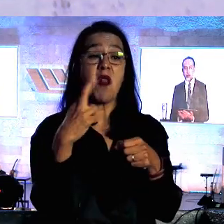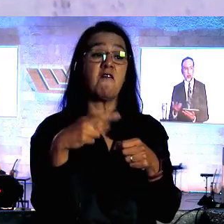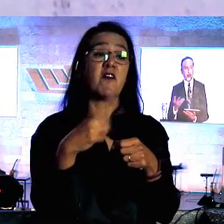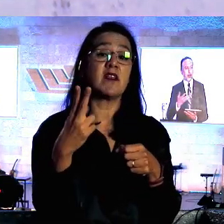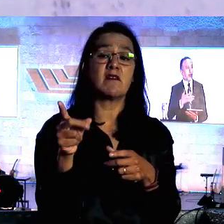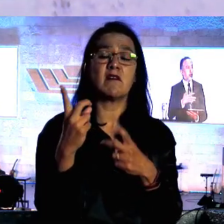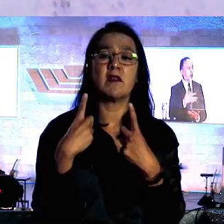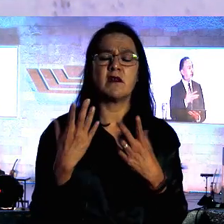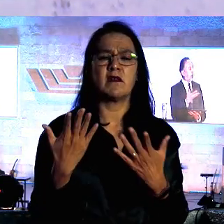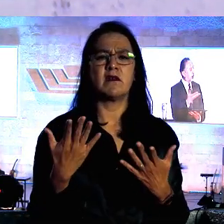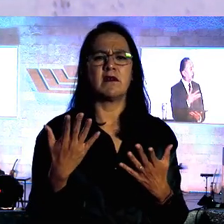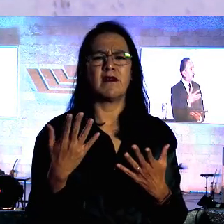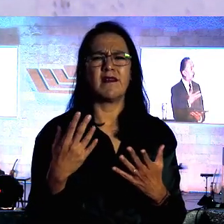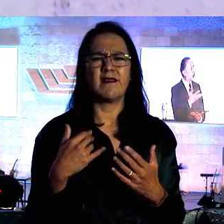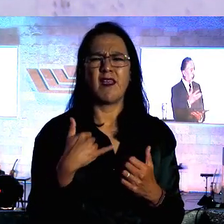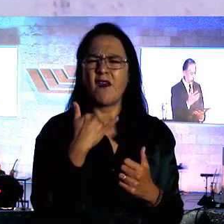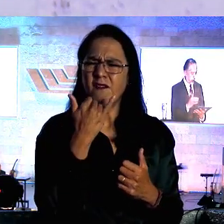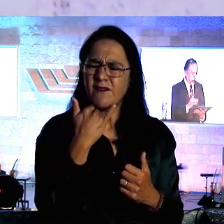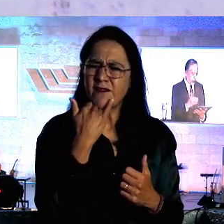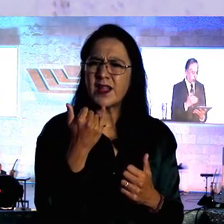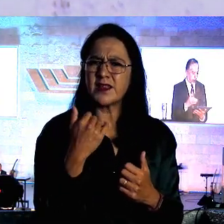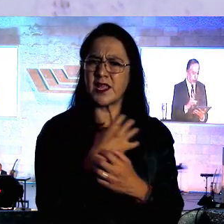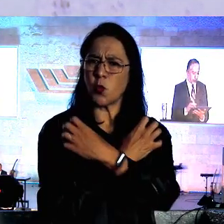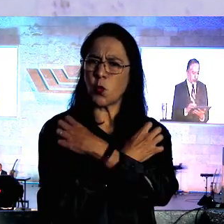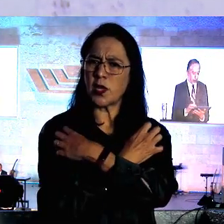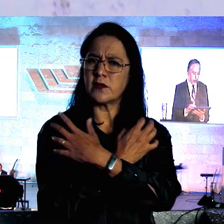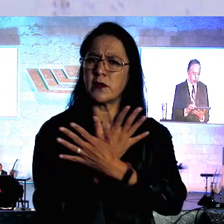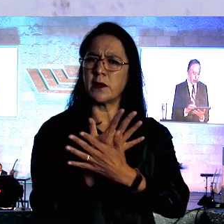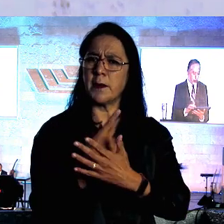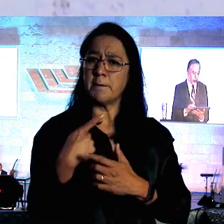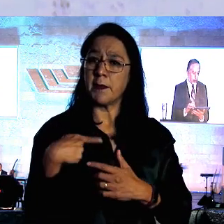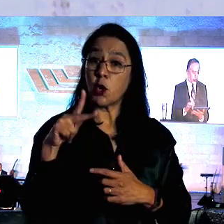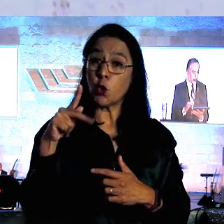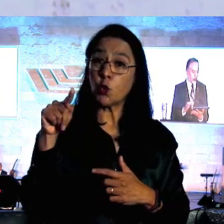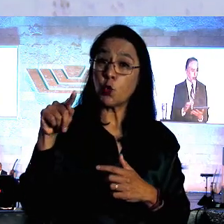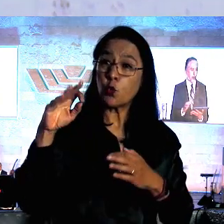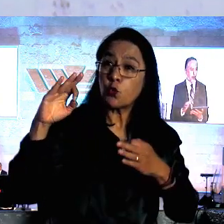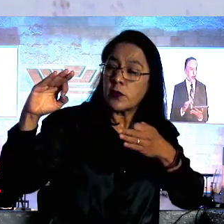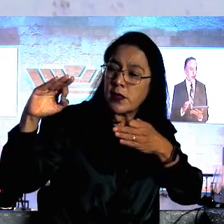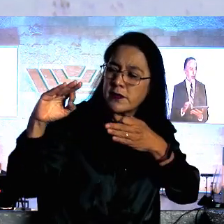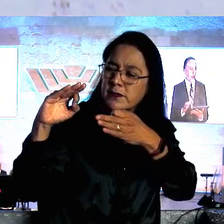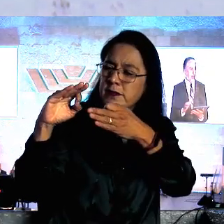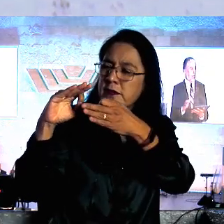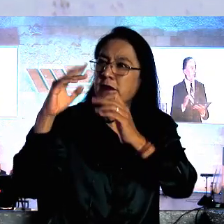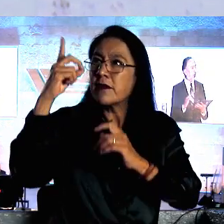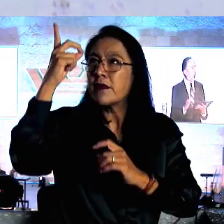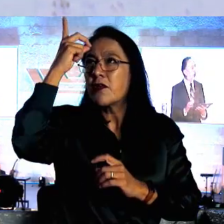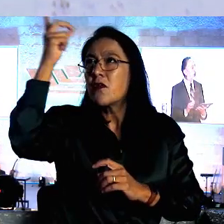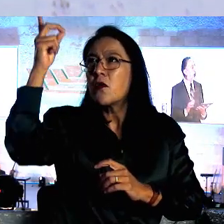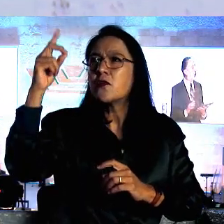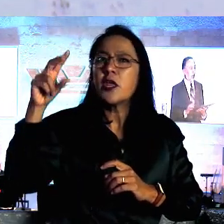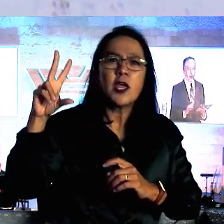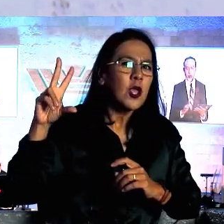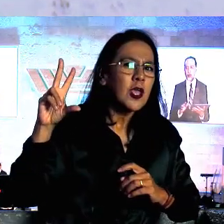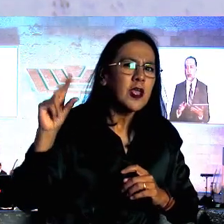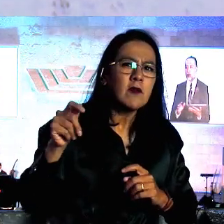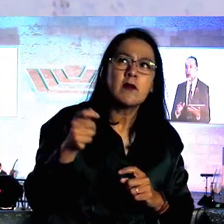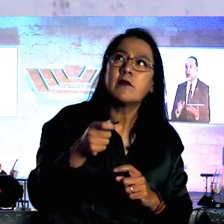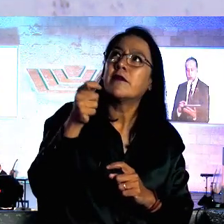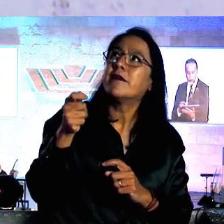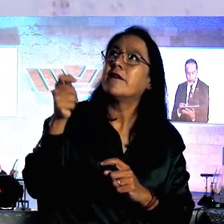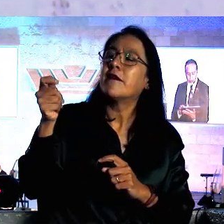Eso muestra como una falta de educación. Pero imagínate acercarnos a Dios y ni siquiera saludarlo,